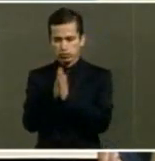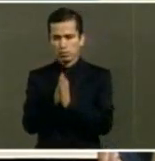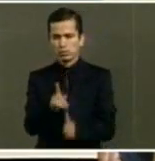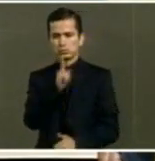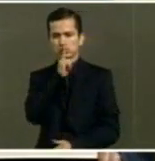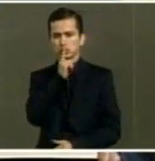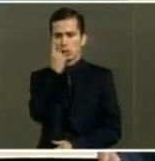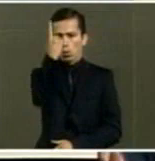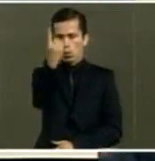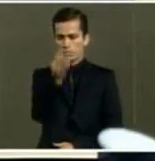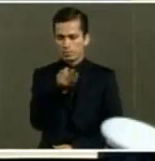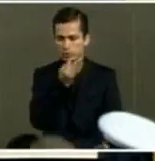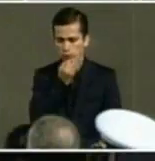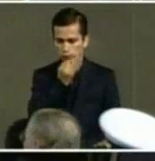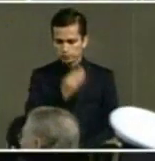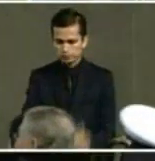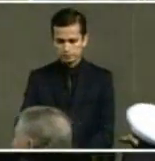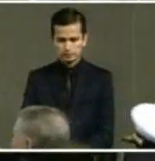de silencio.